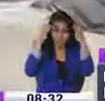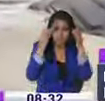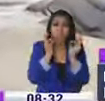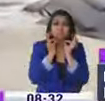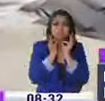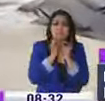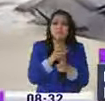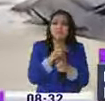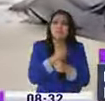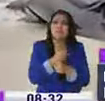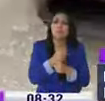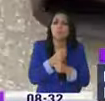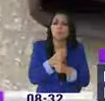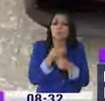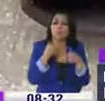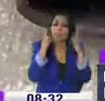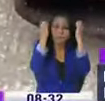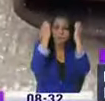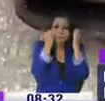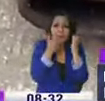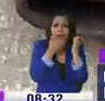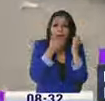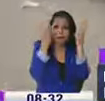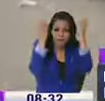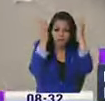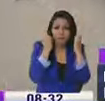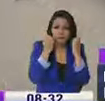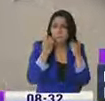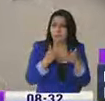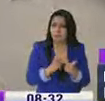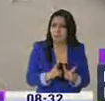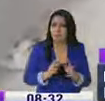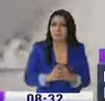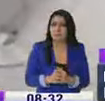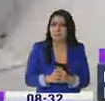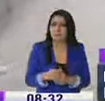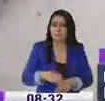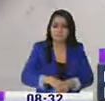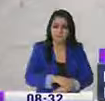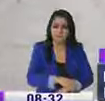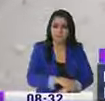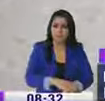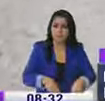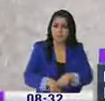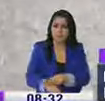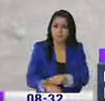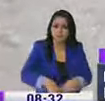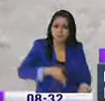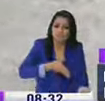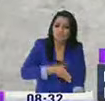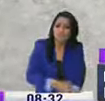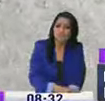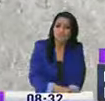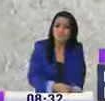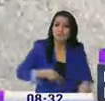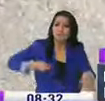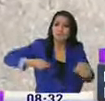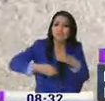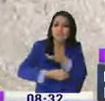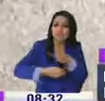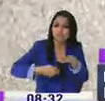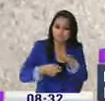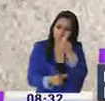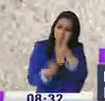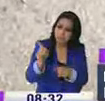su cabeza la llevaba cubierta por un pasamontañas y en una de sus botas portaba un cuchillo. Testigos que prefirieron no